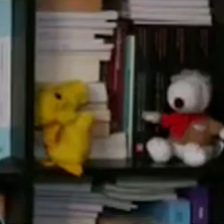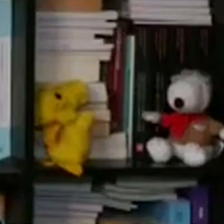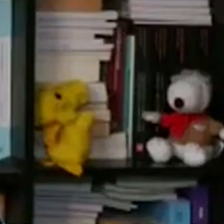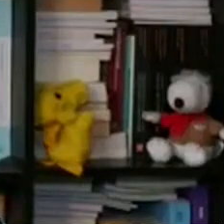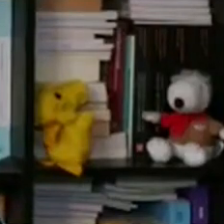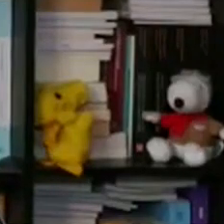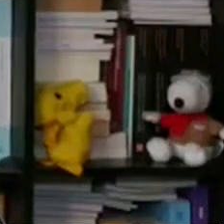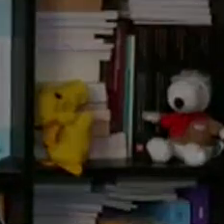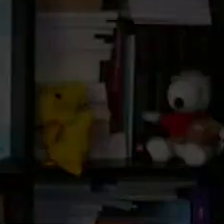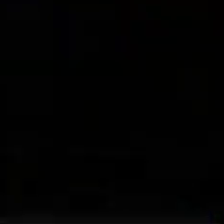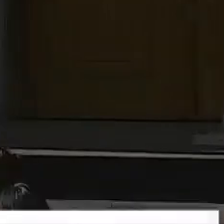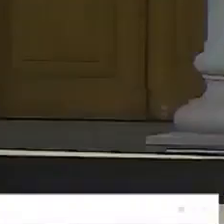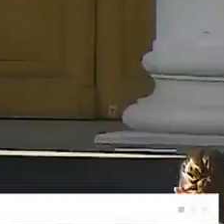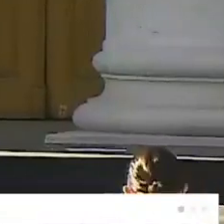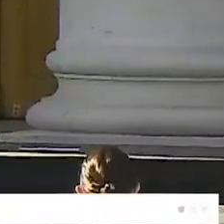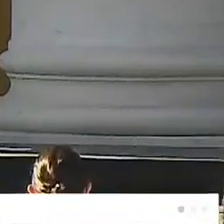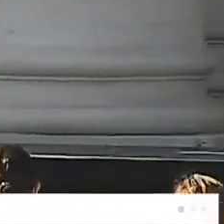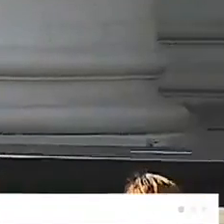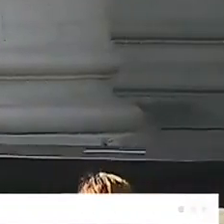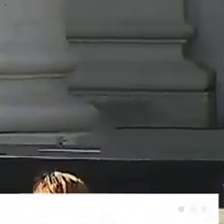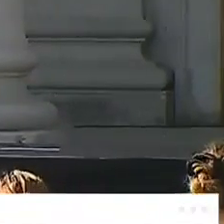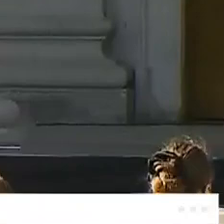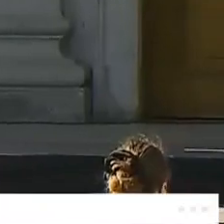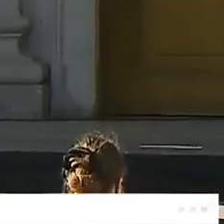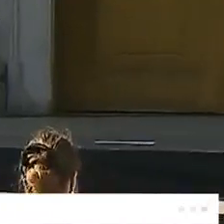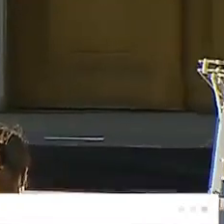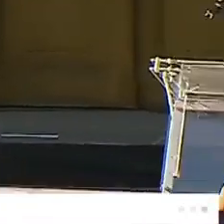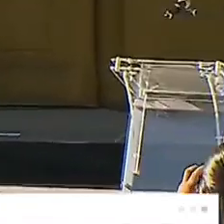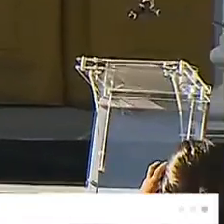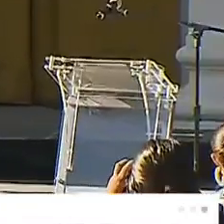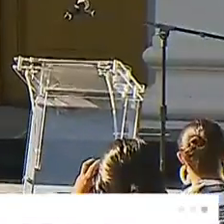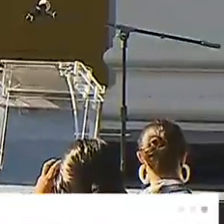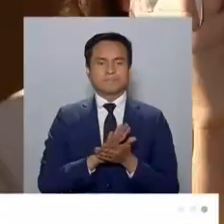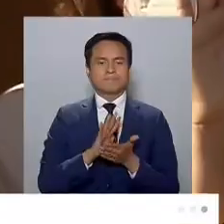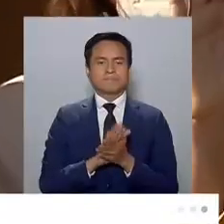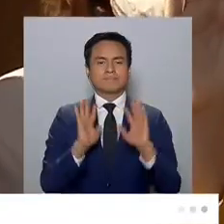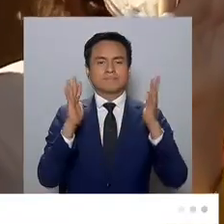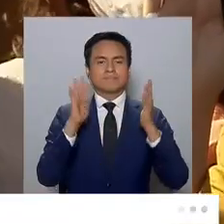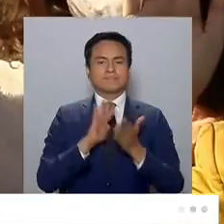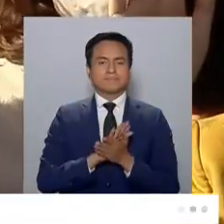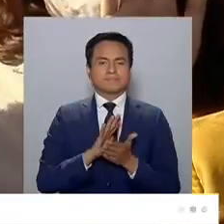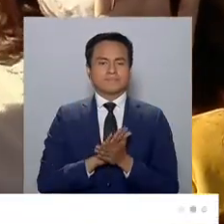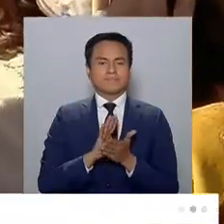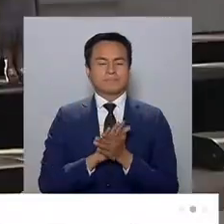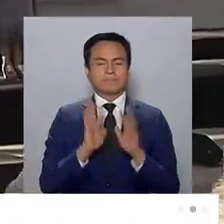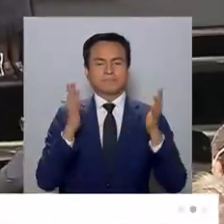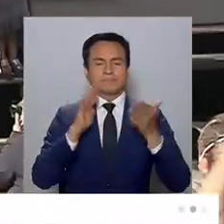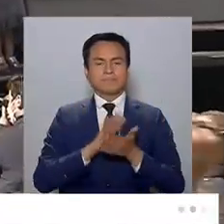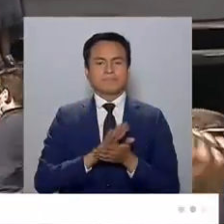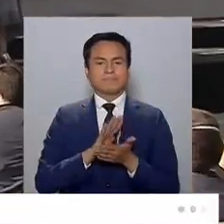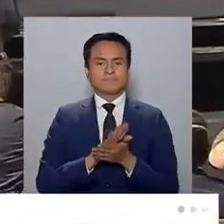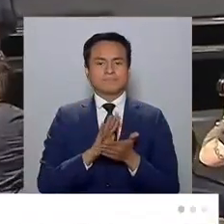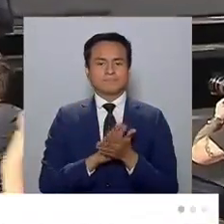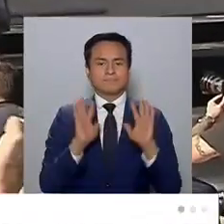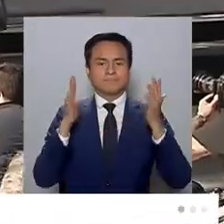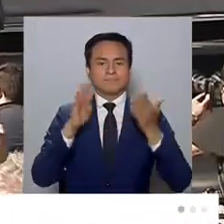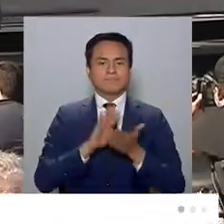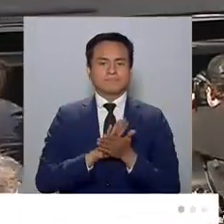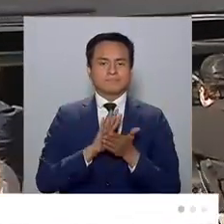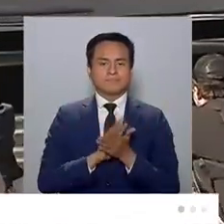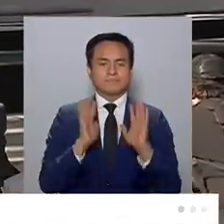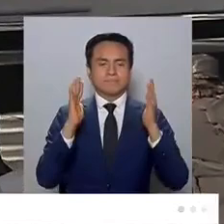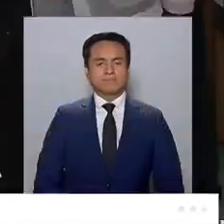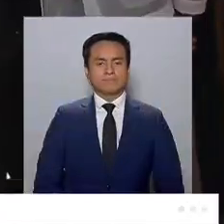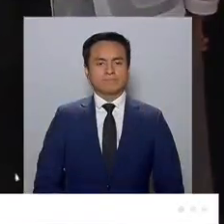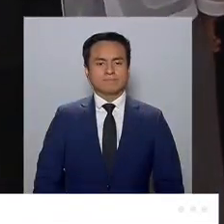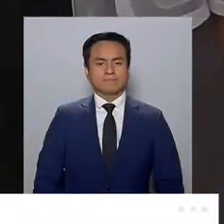siempre desde un androcentrismo. La decisión de Gabriel Boric de tener un gabinete con mayor presencia femenina fue valorado de forma transversal. Y